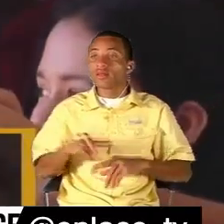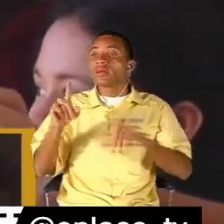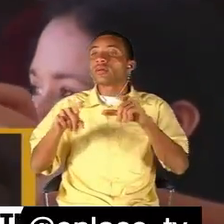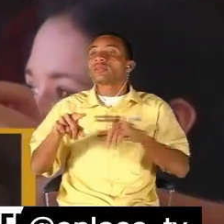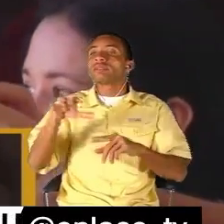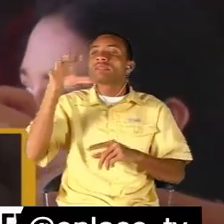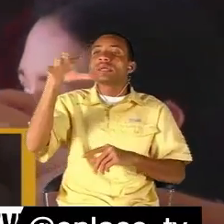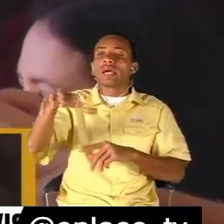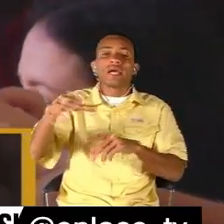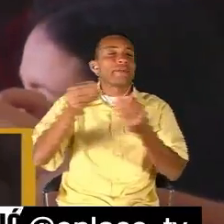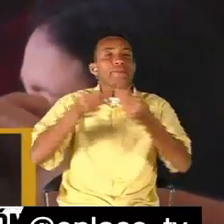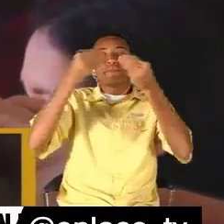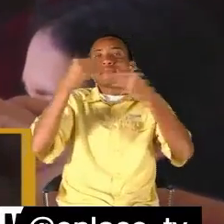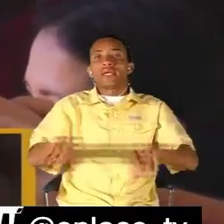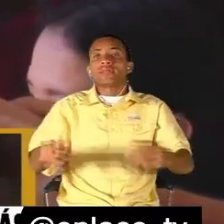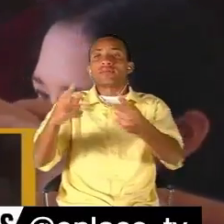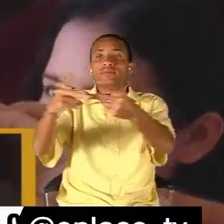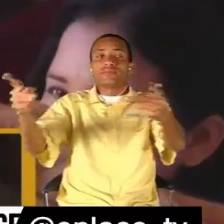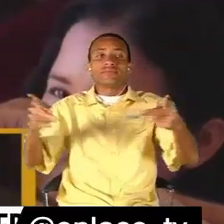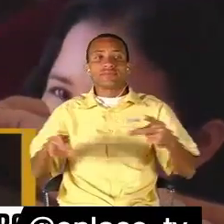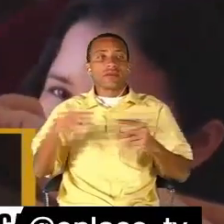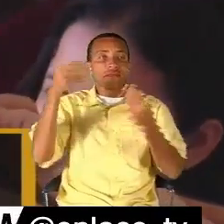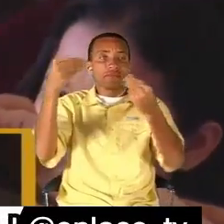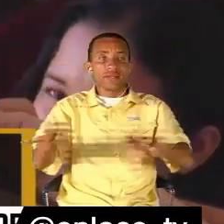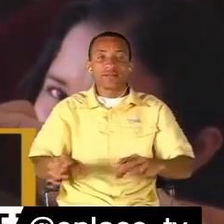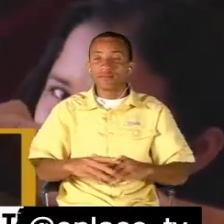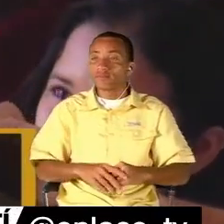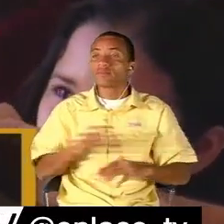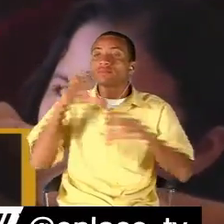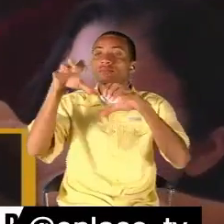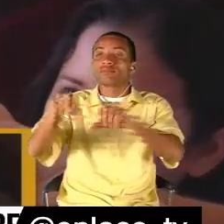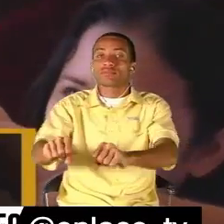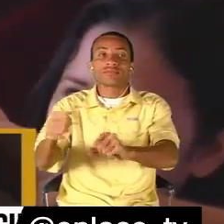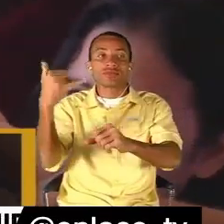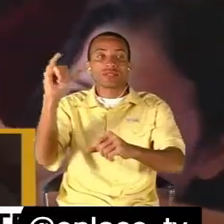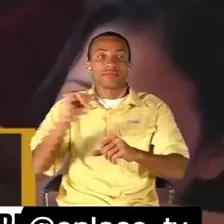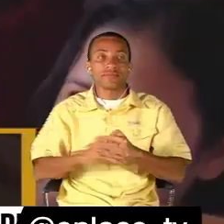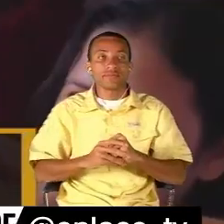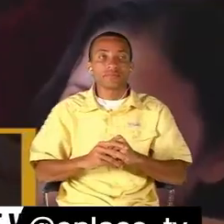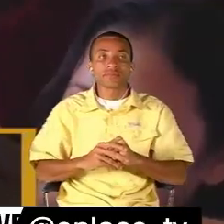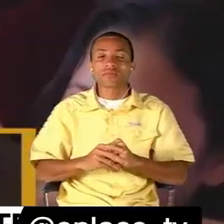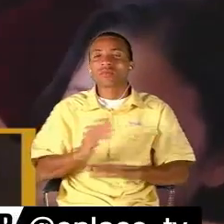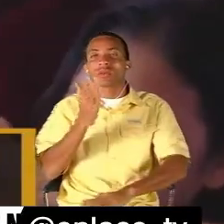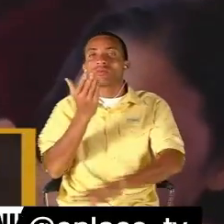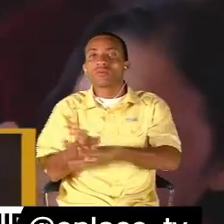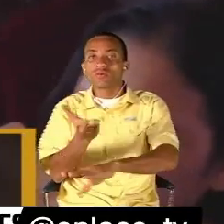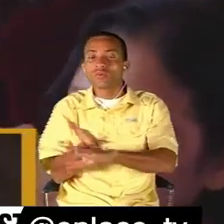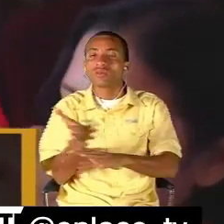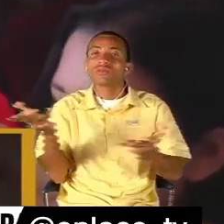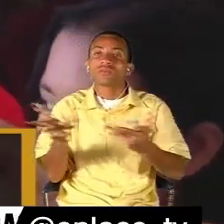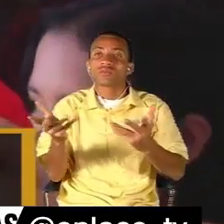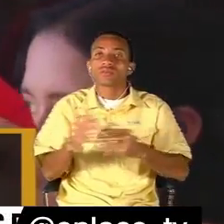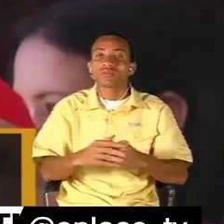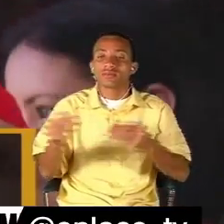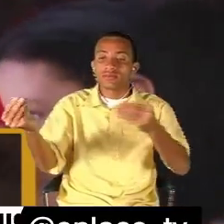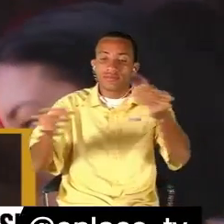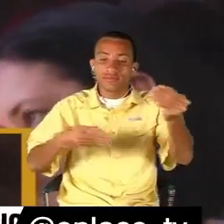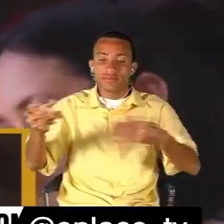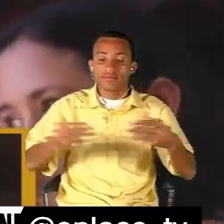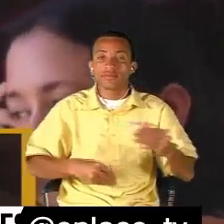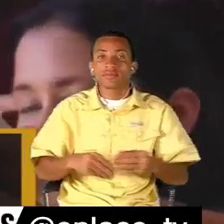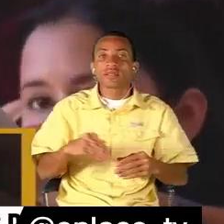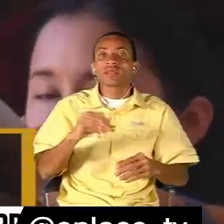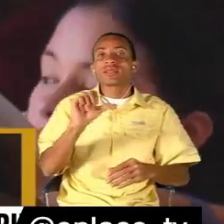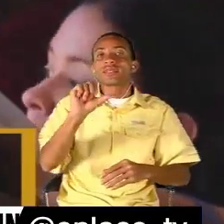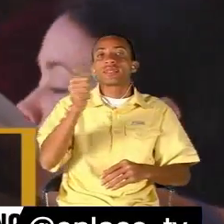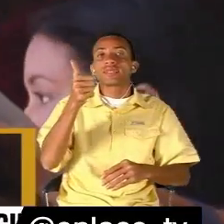una invitación rápidamente, ya escogieron el lote, que era lo más importante. ¿Cuántas propuestas hubo de lote? ¿Dónde están ubicados? Llegaron 10.